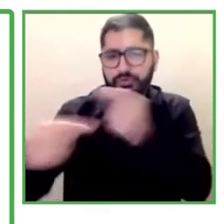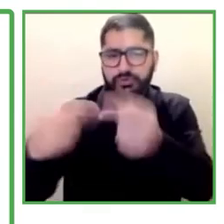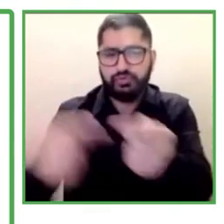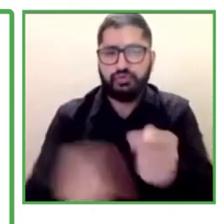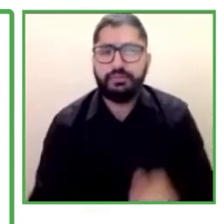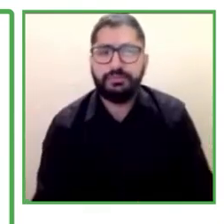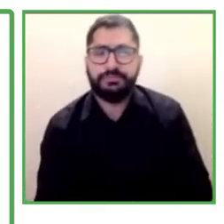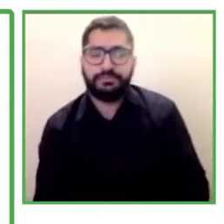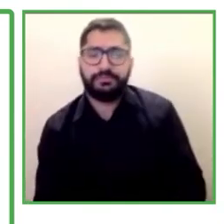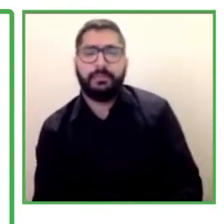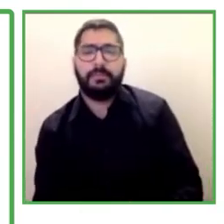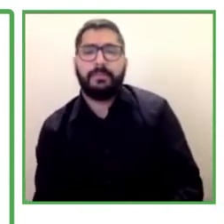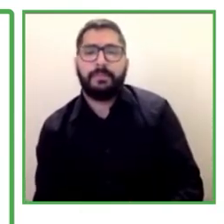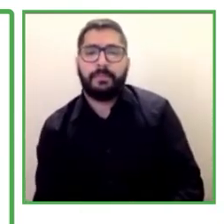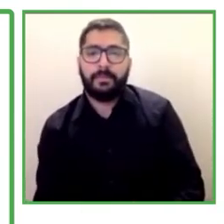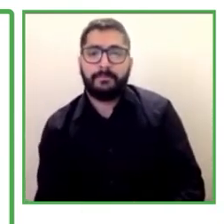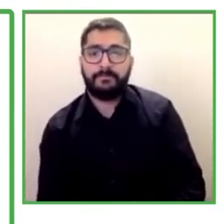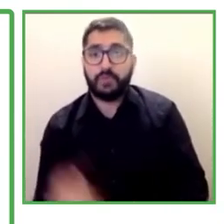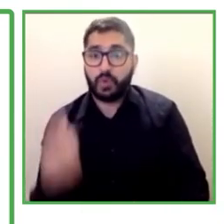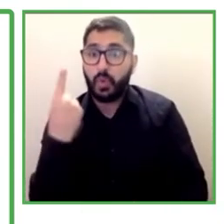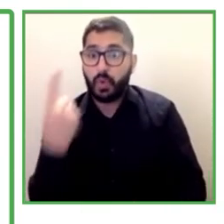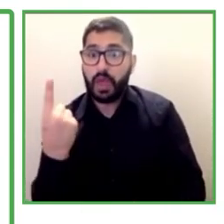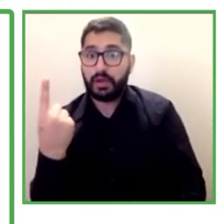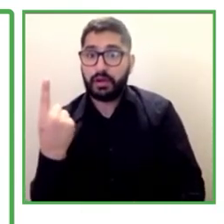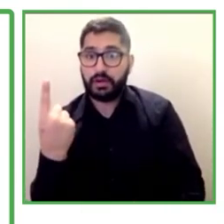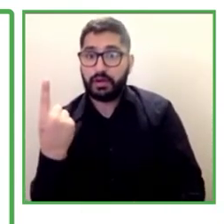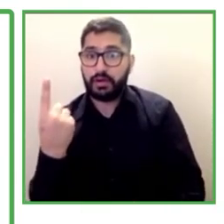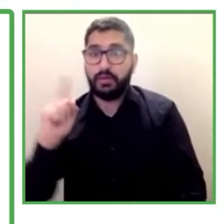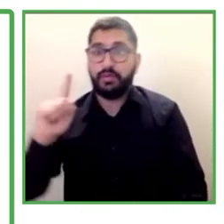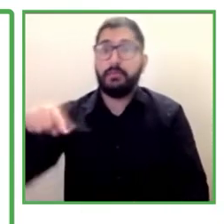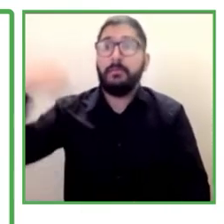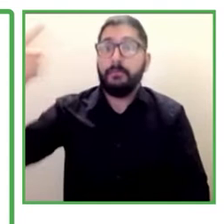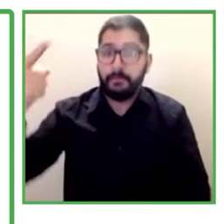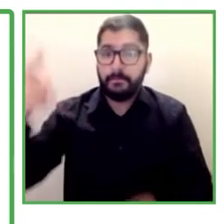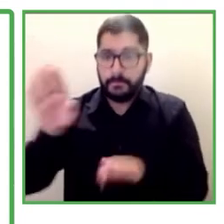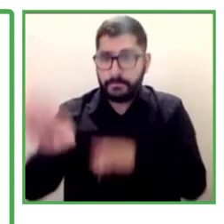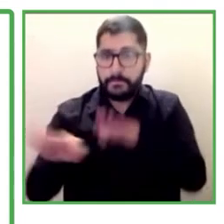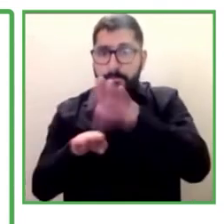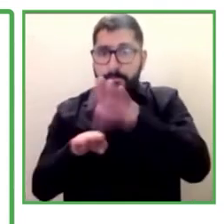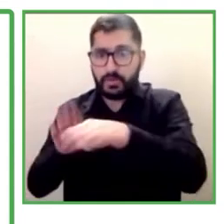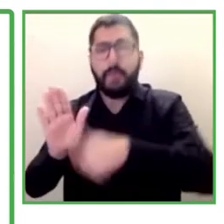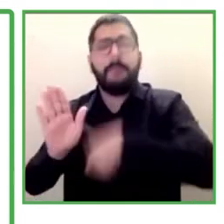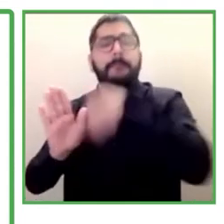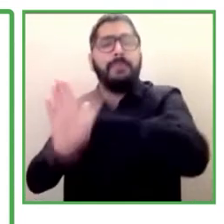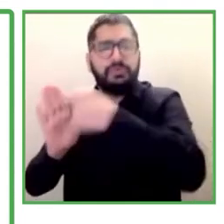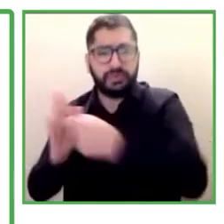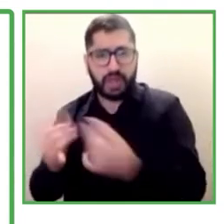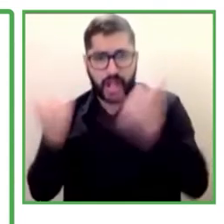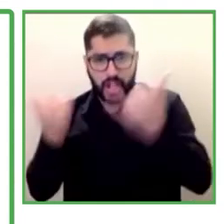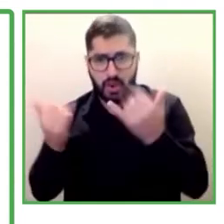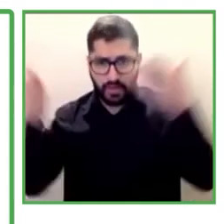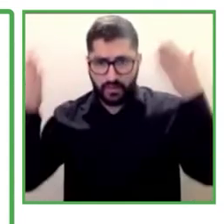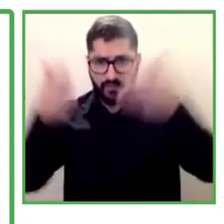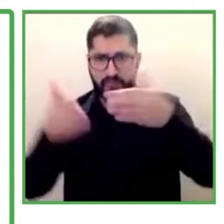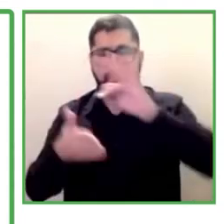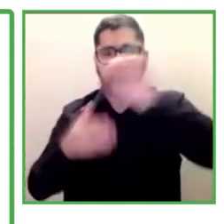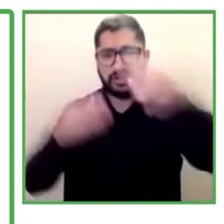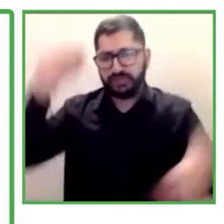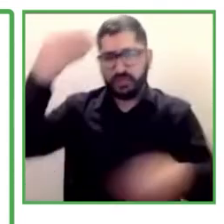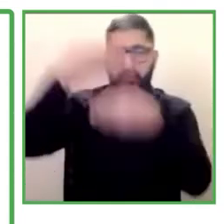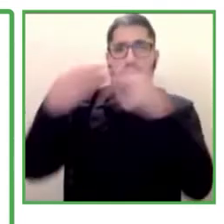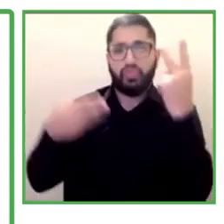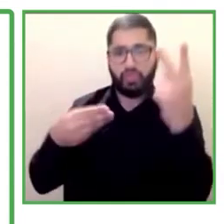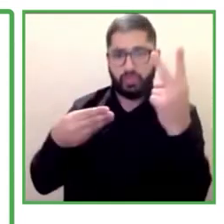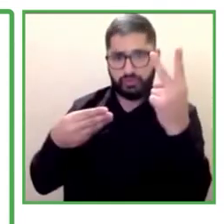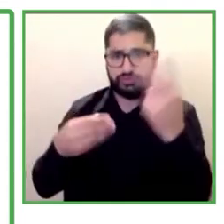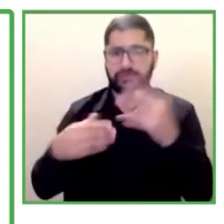¿Cuáles son los próximos pasos del proyecto? Bueno, continuar con esta fase de implementación y acompañamiento, poder avanzar en el cumplimiento de las